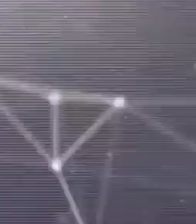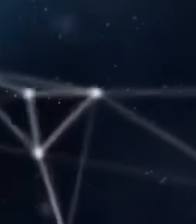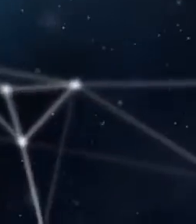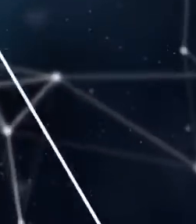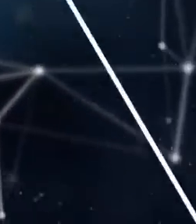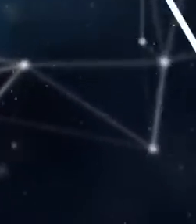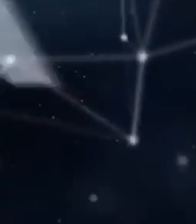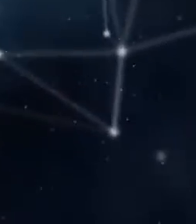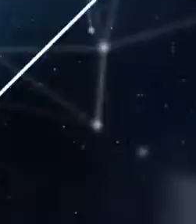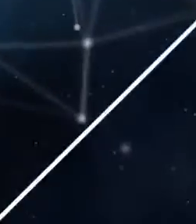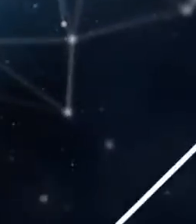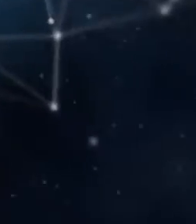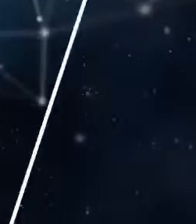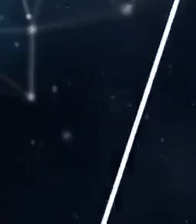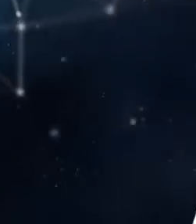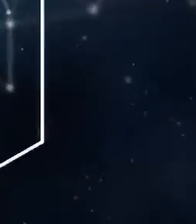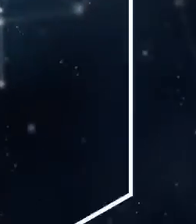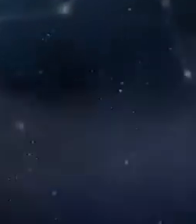espinoso.